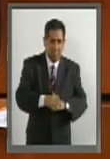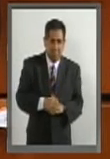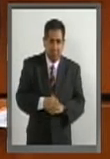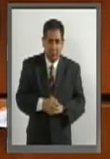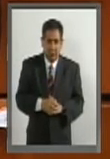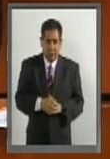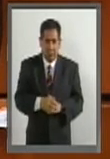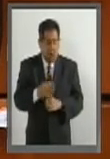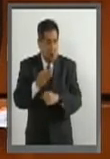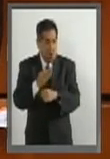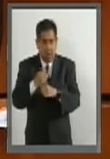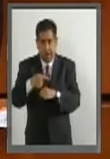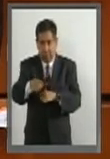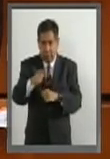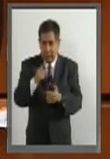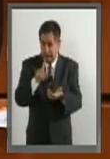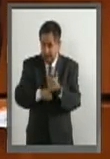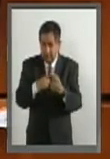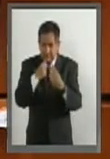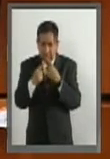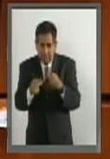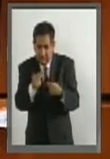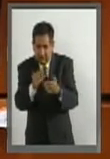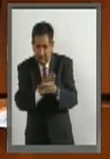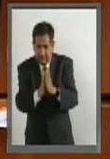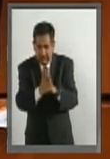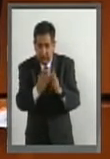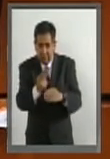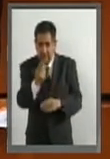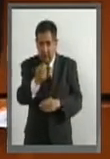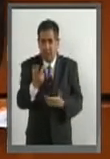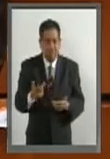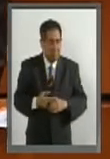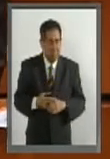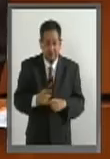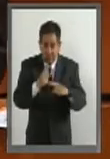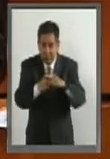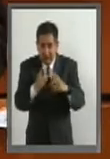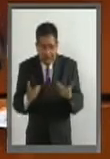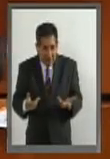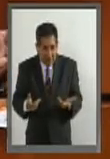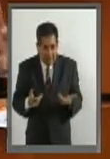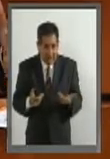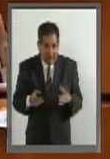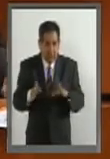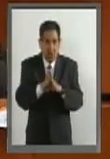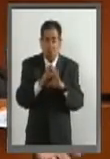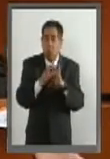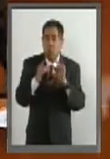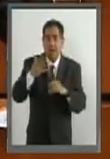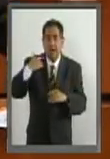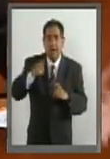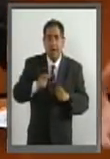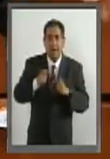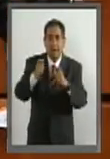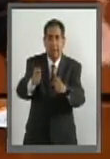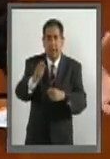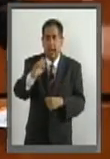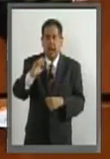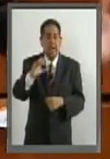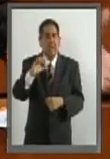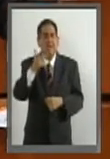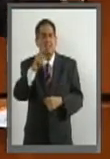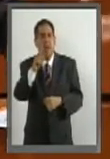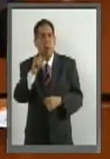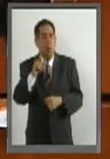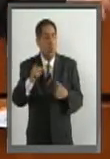¿lo van a hacer ahorita que están negociando? Es positivo. Sí, señores, aquí están. Creo que les entregaron el Chapo antes de que,